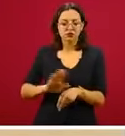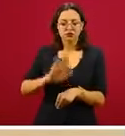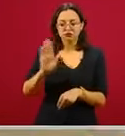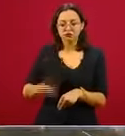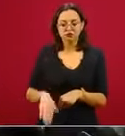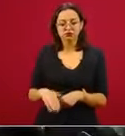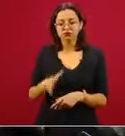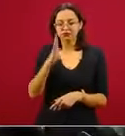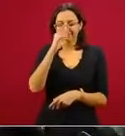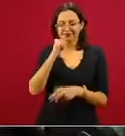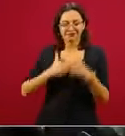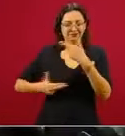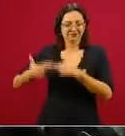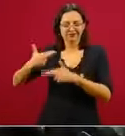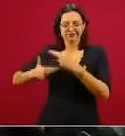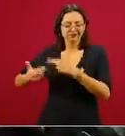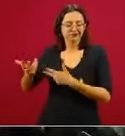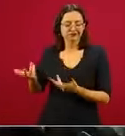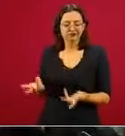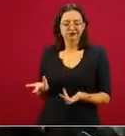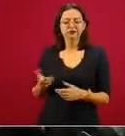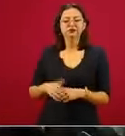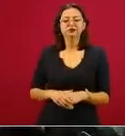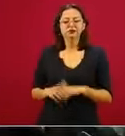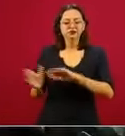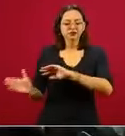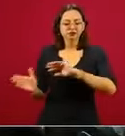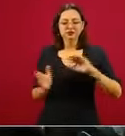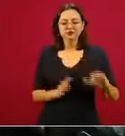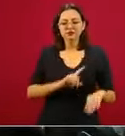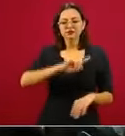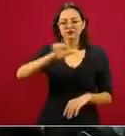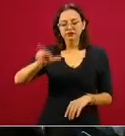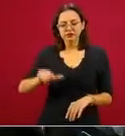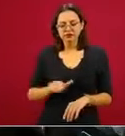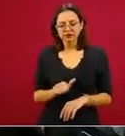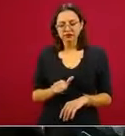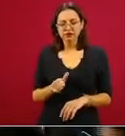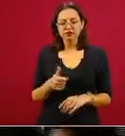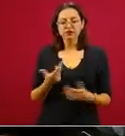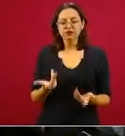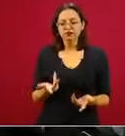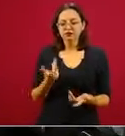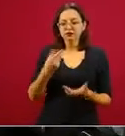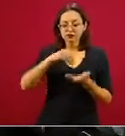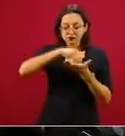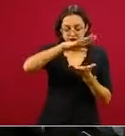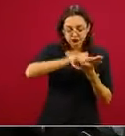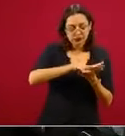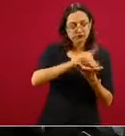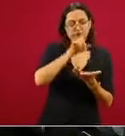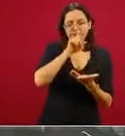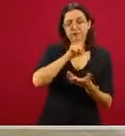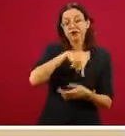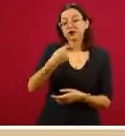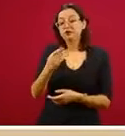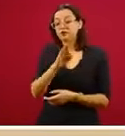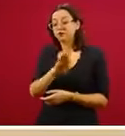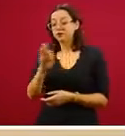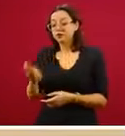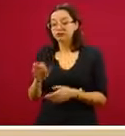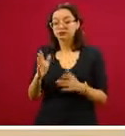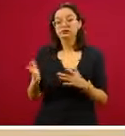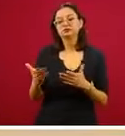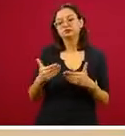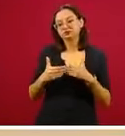siguiente diapositiva la distribución de casos de acuerdo a su fecha de ocurrencia, no a su fecha de registro, y vemos que existe un